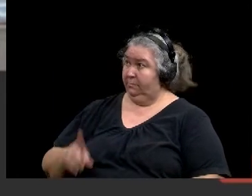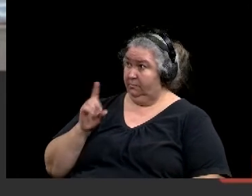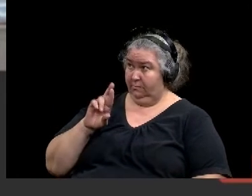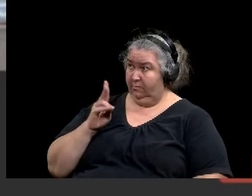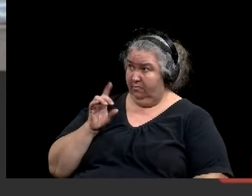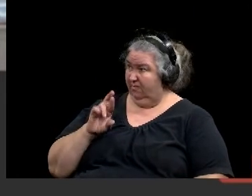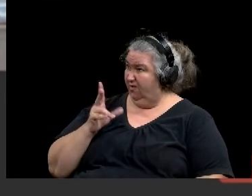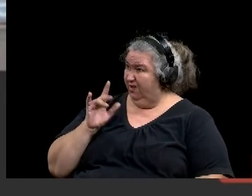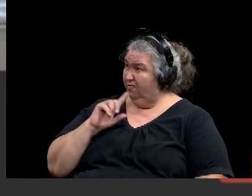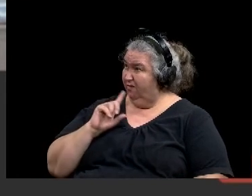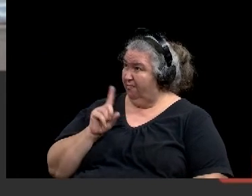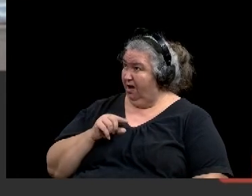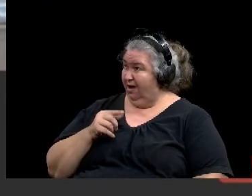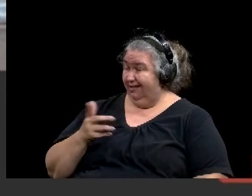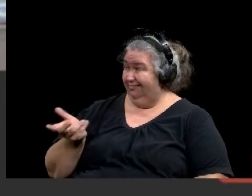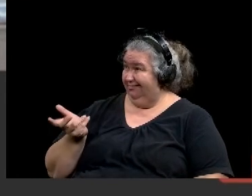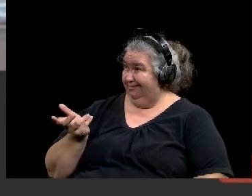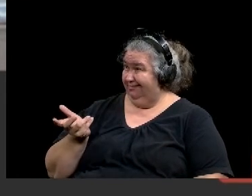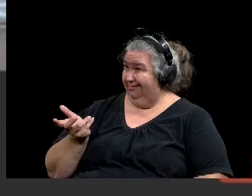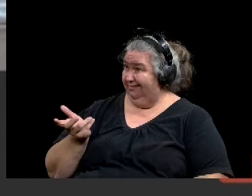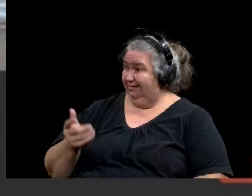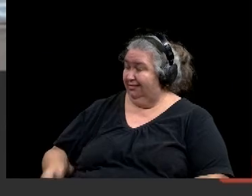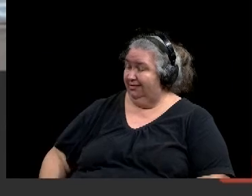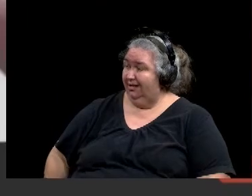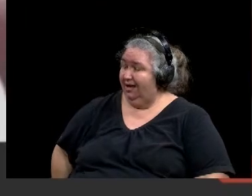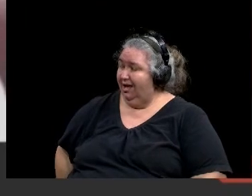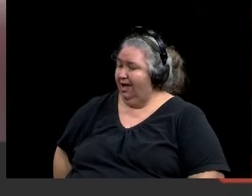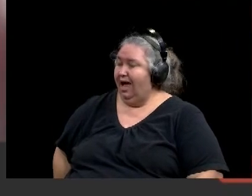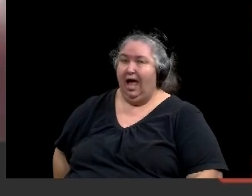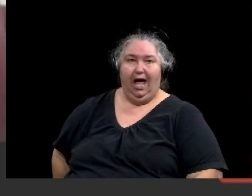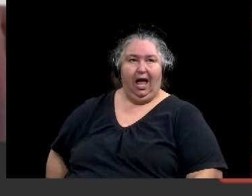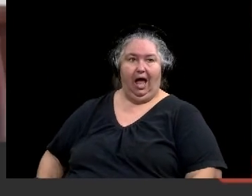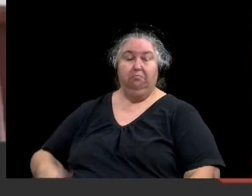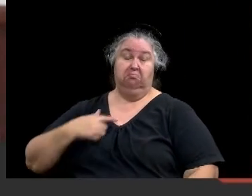doctor víctor quiere responder a esa misma pregunta